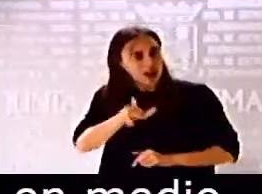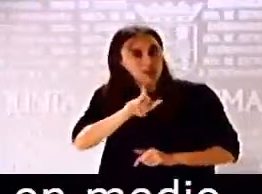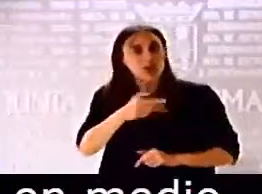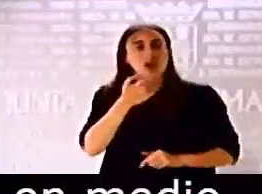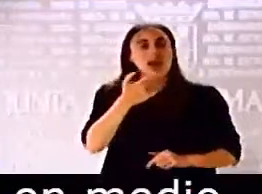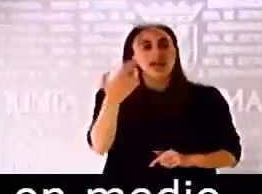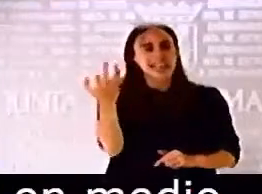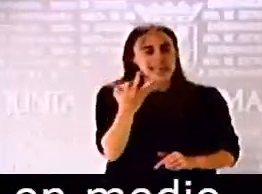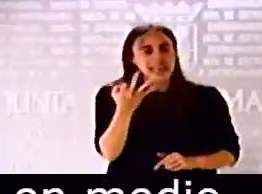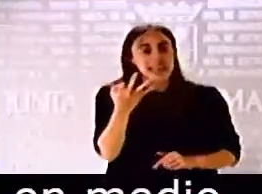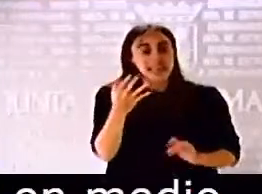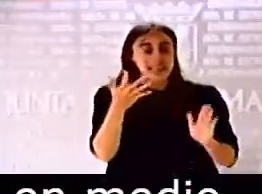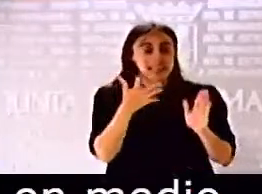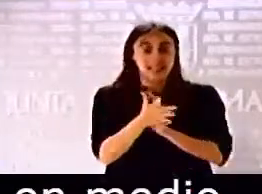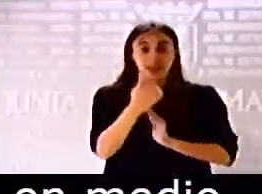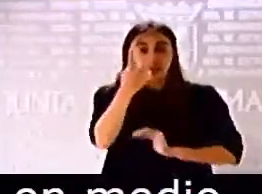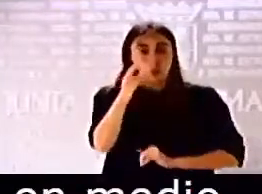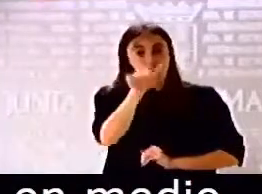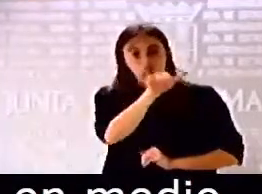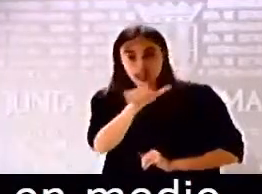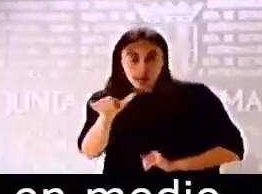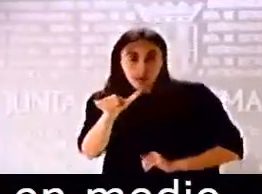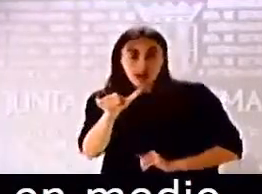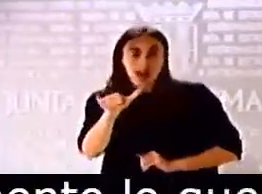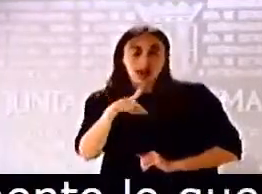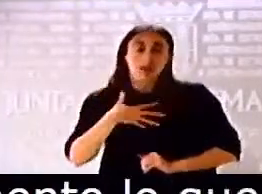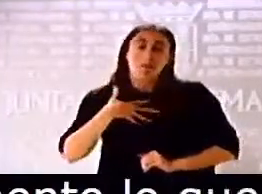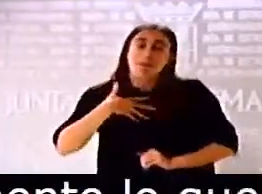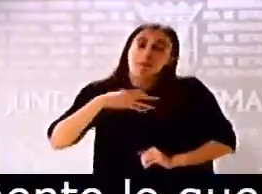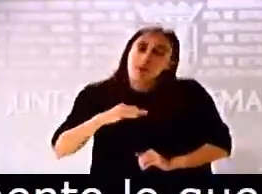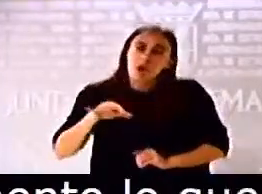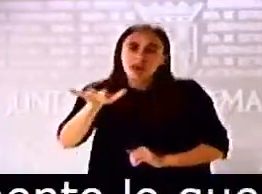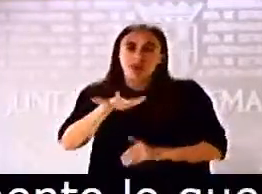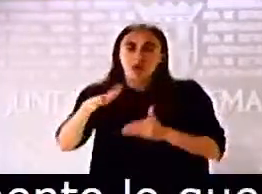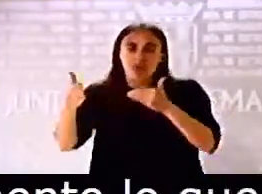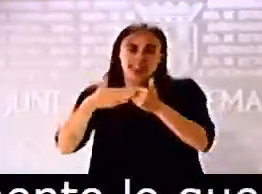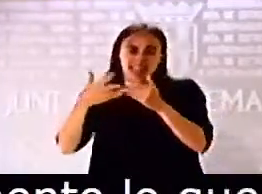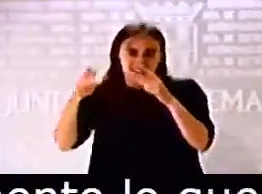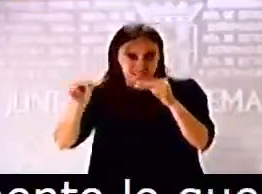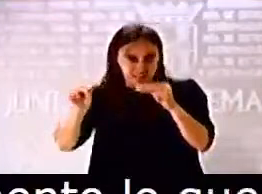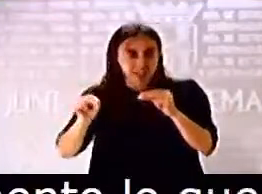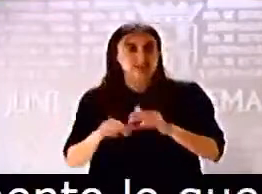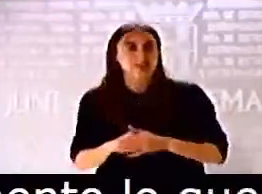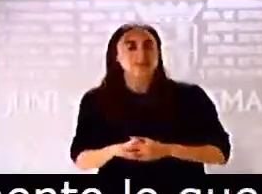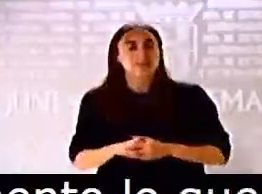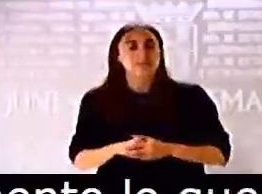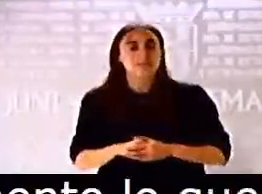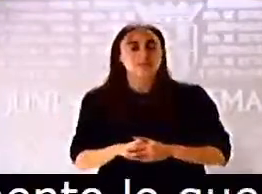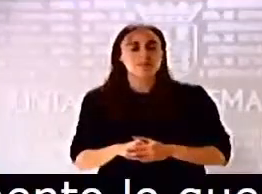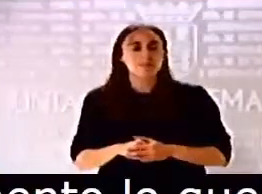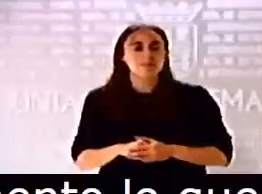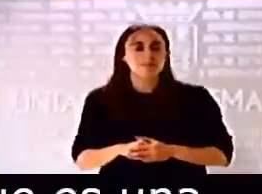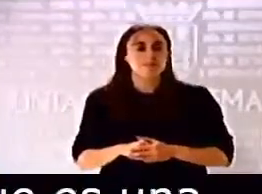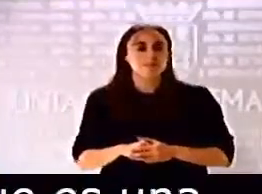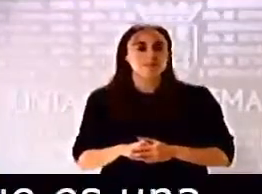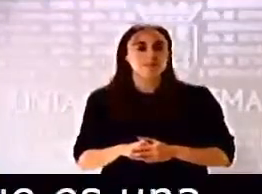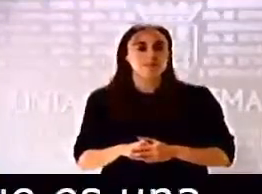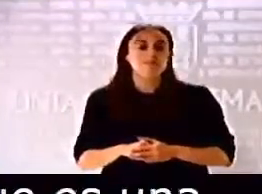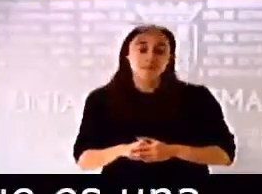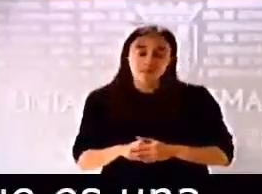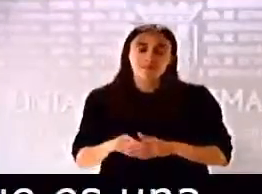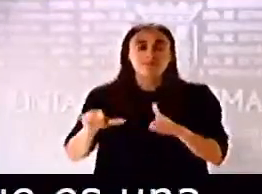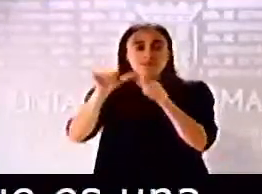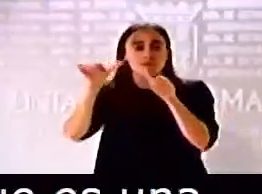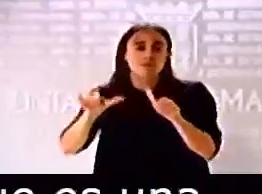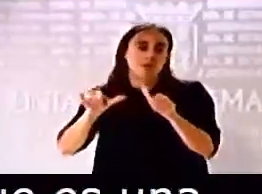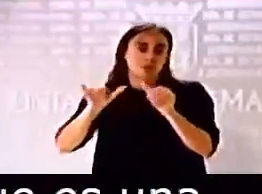medio periodo de incubación, que es una semana, probablemente pudiésemos levantar el cierre perimetral de Arroyo de la Luz. Pues, y así ha sido,